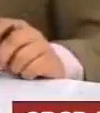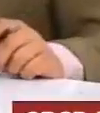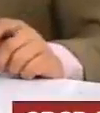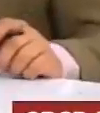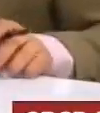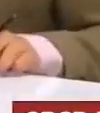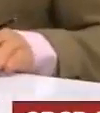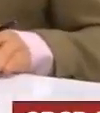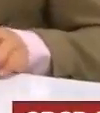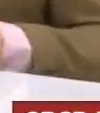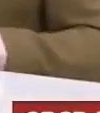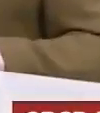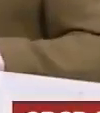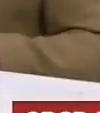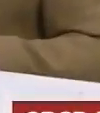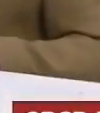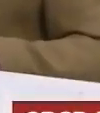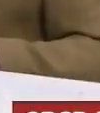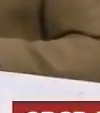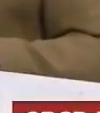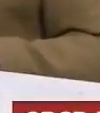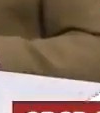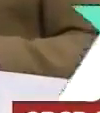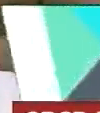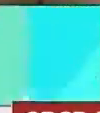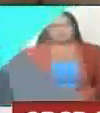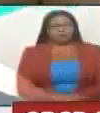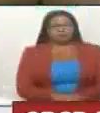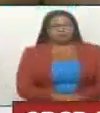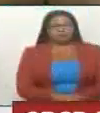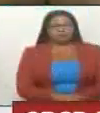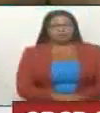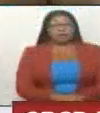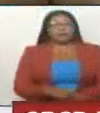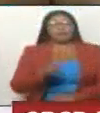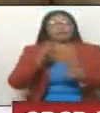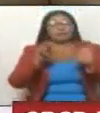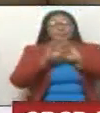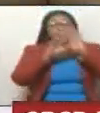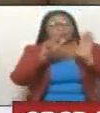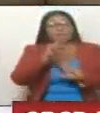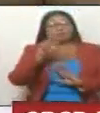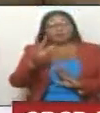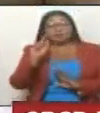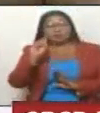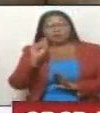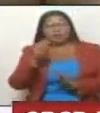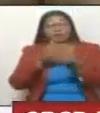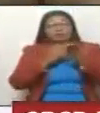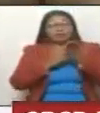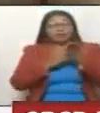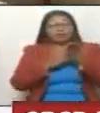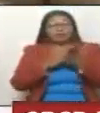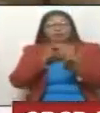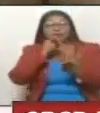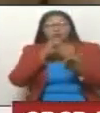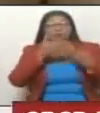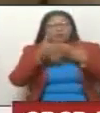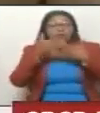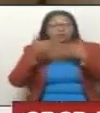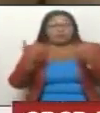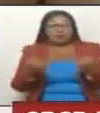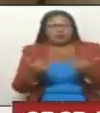Amigos, de vuelta con ustedes, 7 de la mañana, 23 minutos. Y antes de presentar a nuestro invitado, vamos a compartir con ustedes una información que está